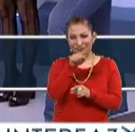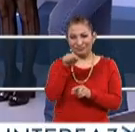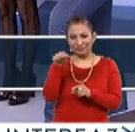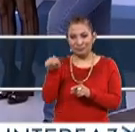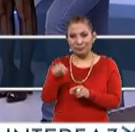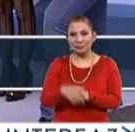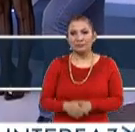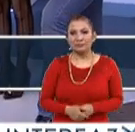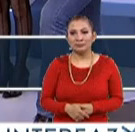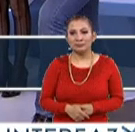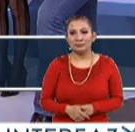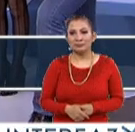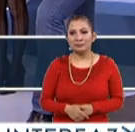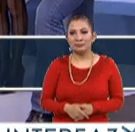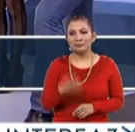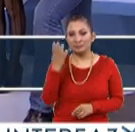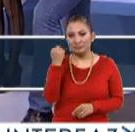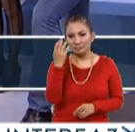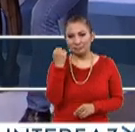más tres. Nueve,